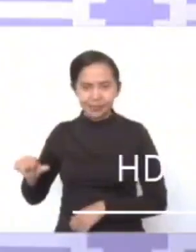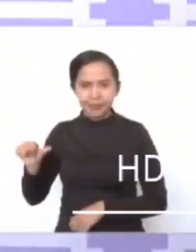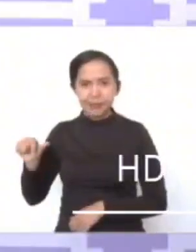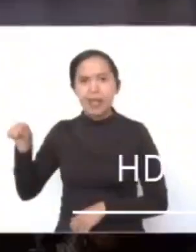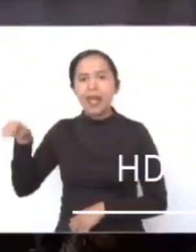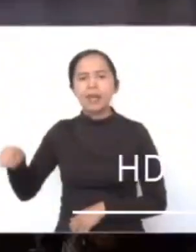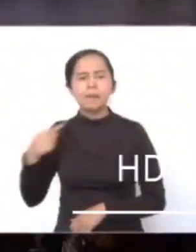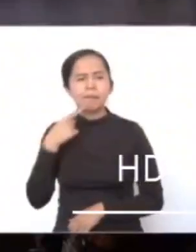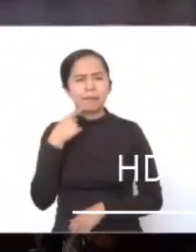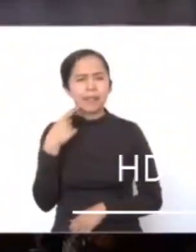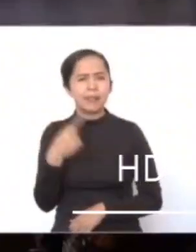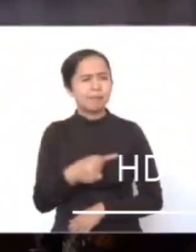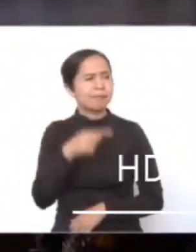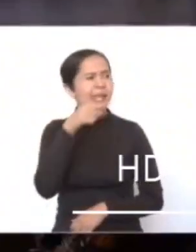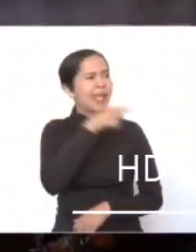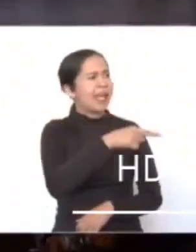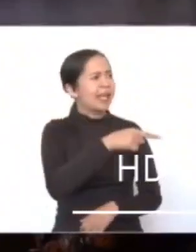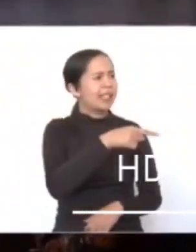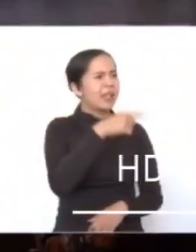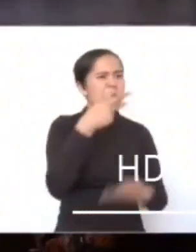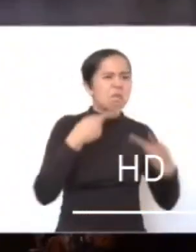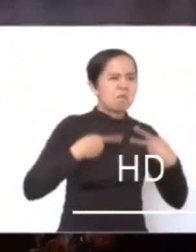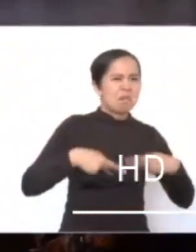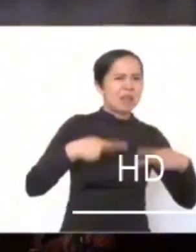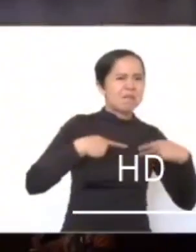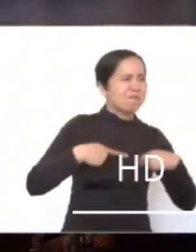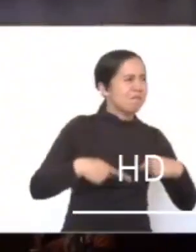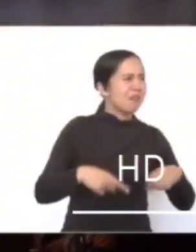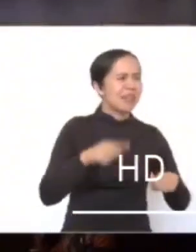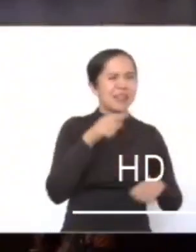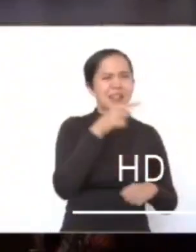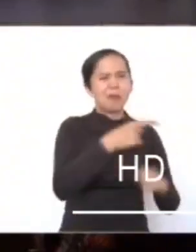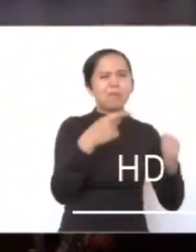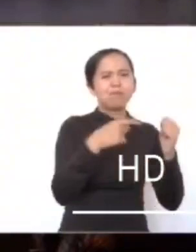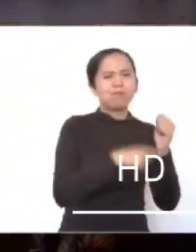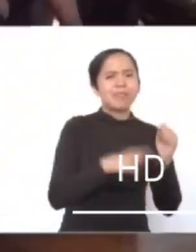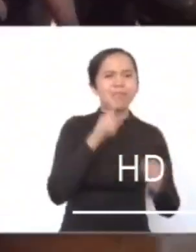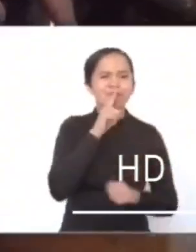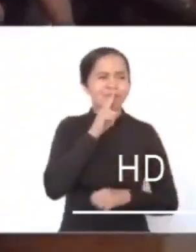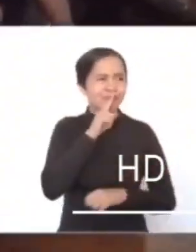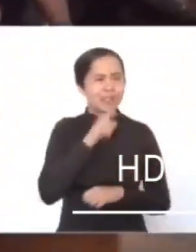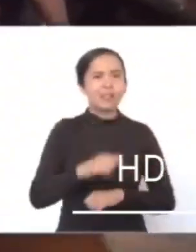ahí hay una obstrucción a la justicia.